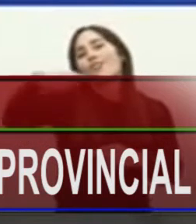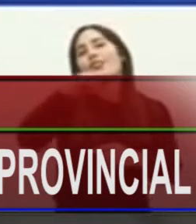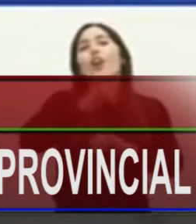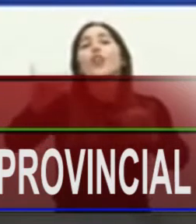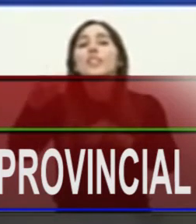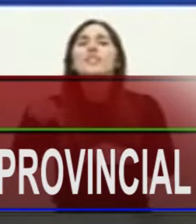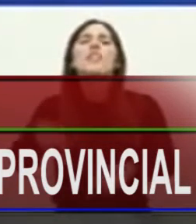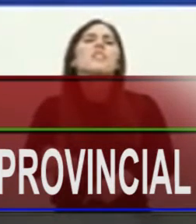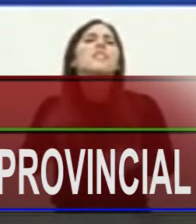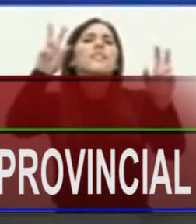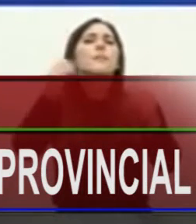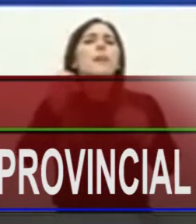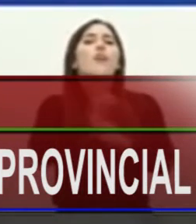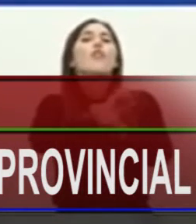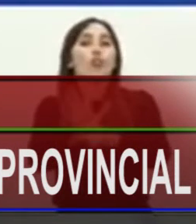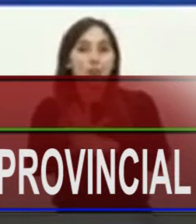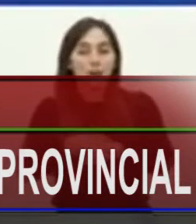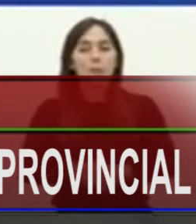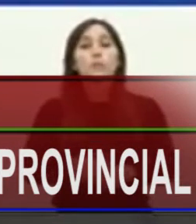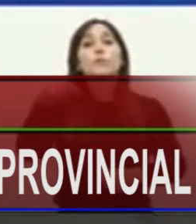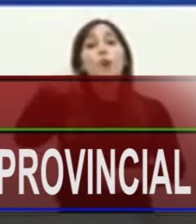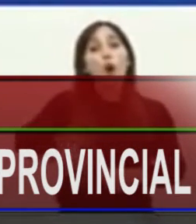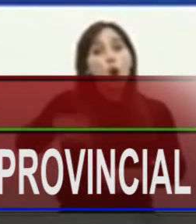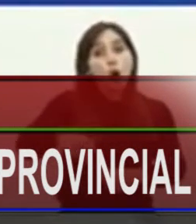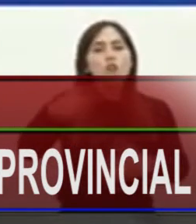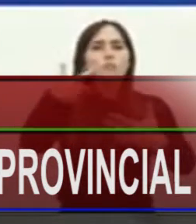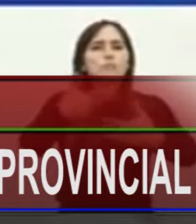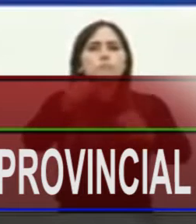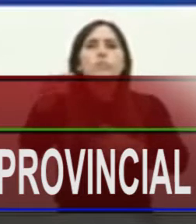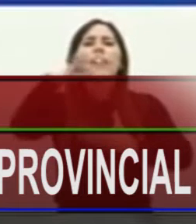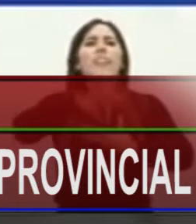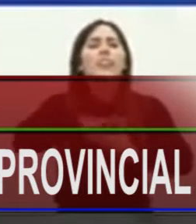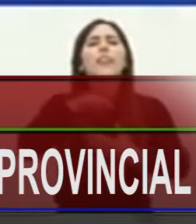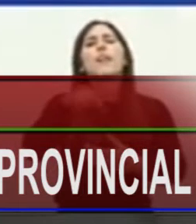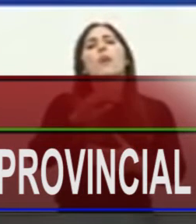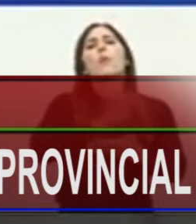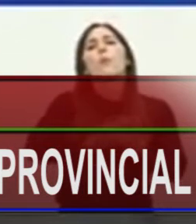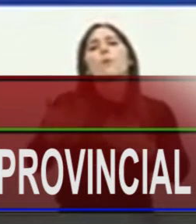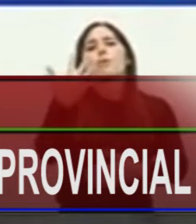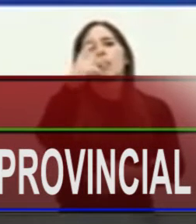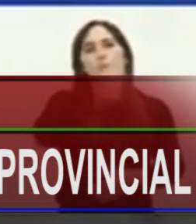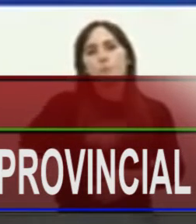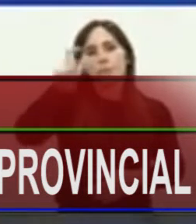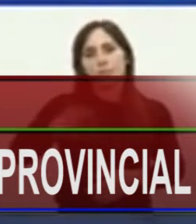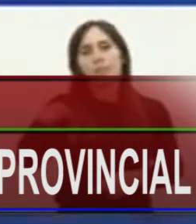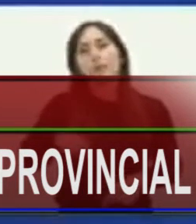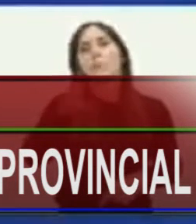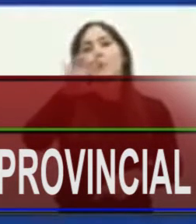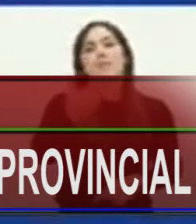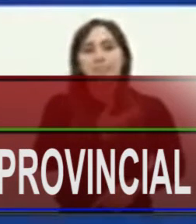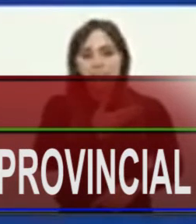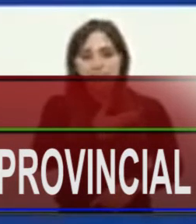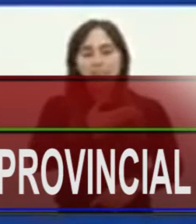damos el parte de coronavirus. En el día de hoy tenemos 5 casos positivos nuevos en la provincia de Santa